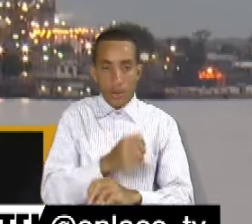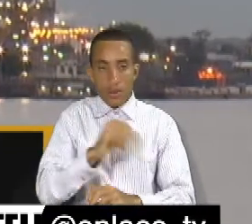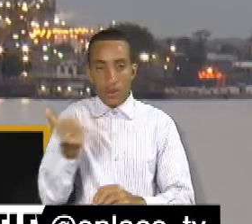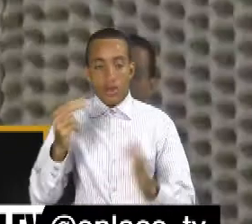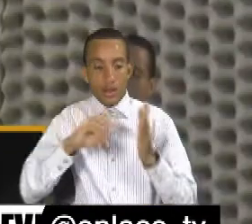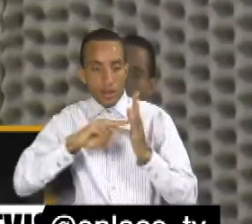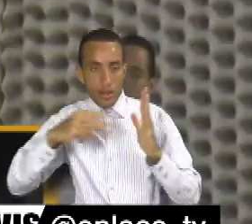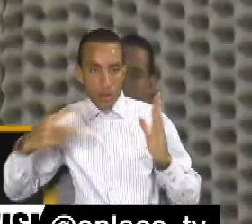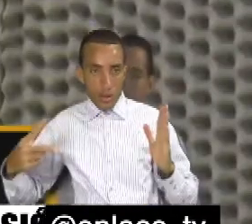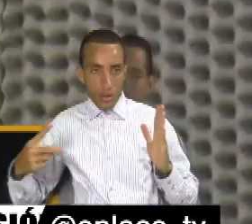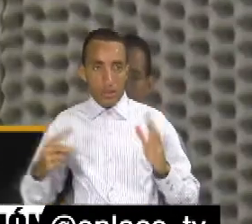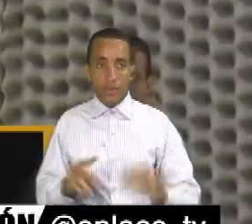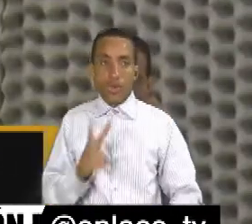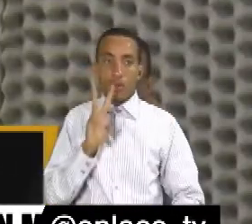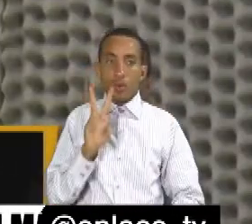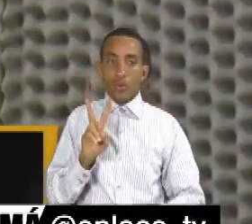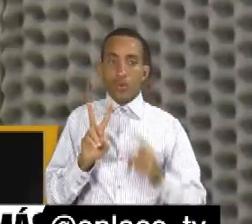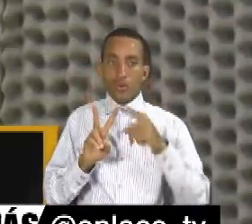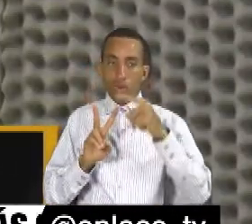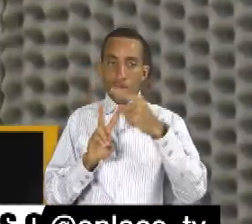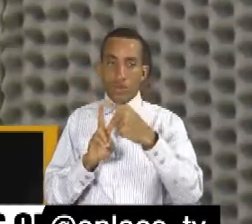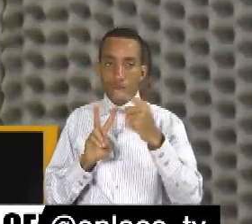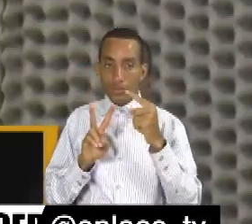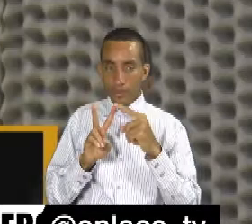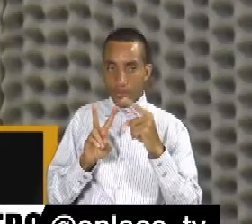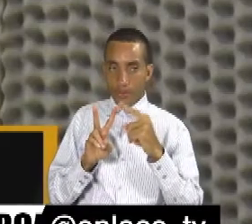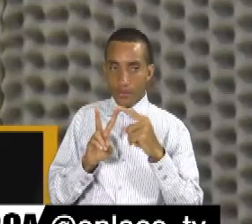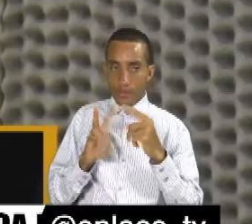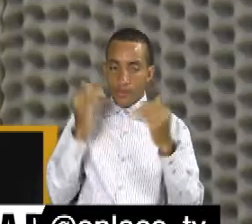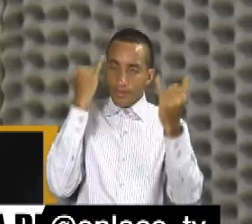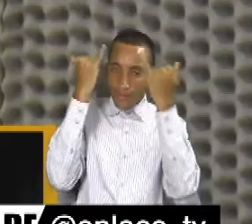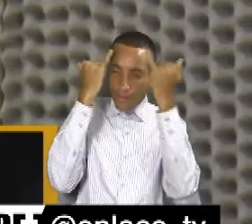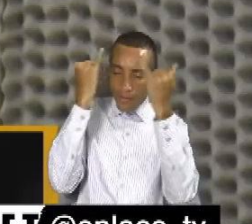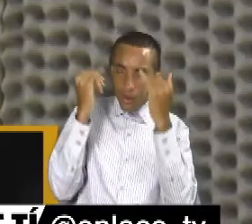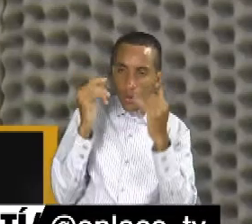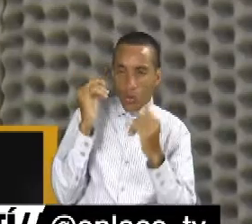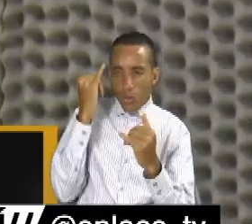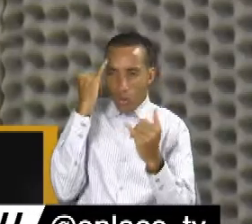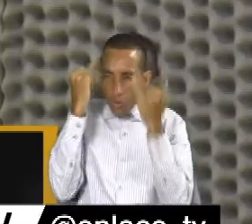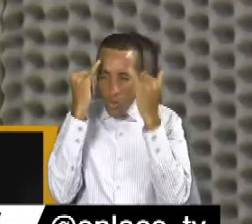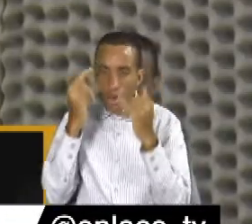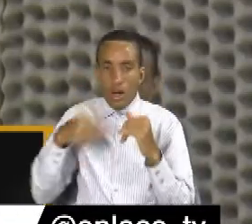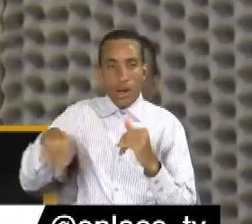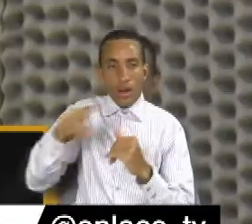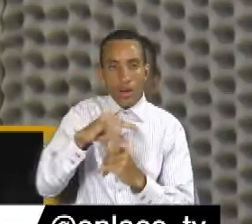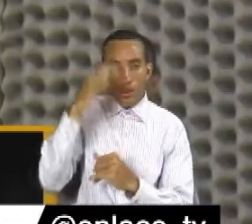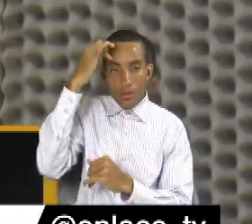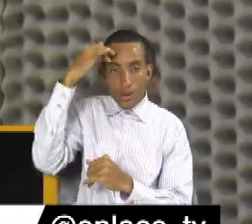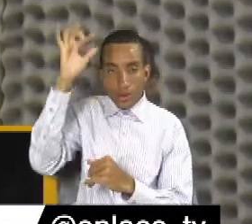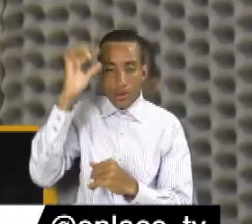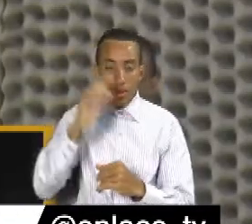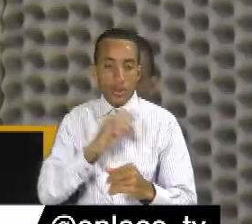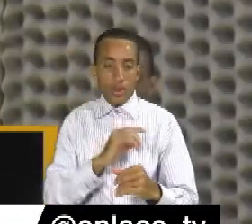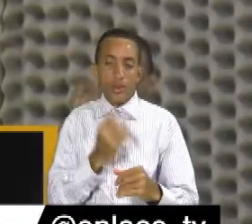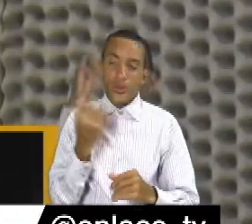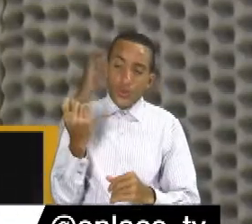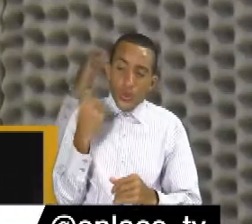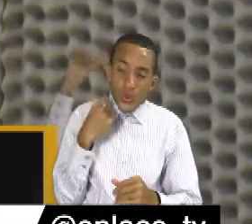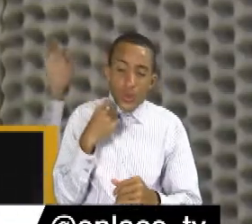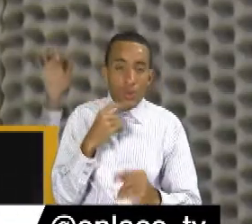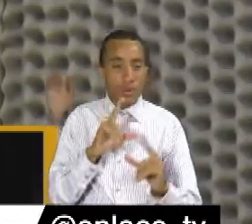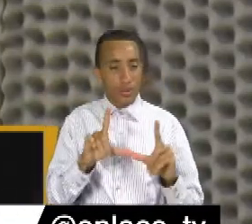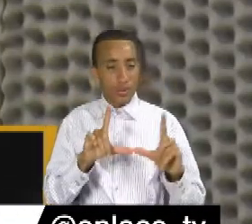dos categorías. Entonces, para la categoría innovadora está orientado a profesionales recién egresados